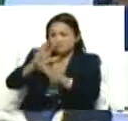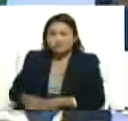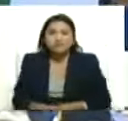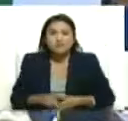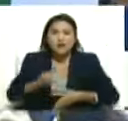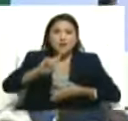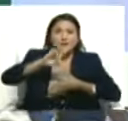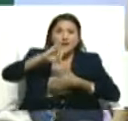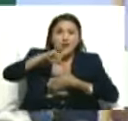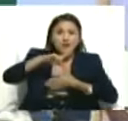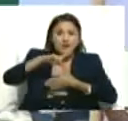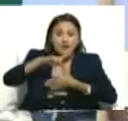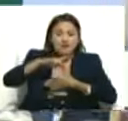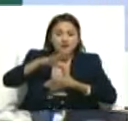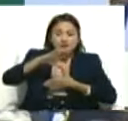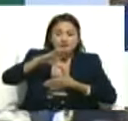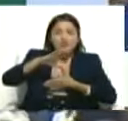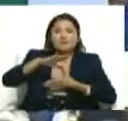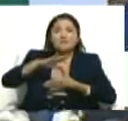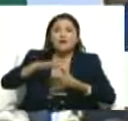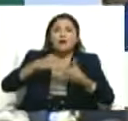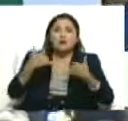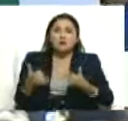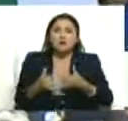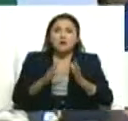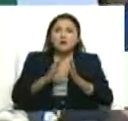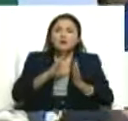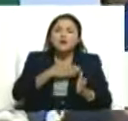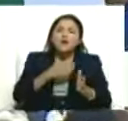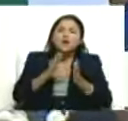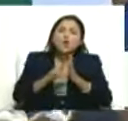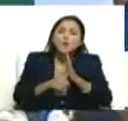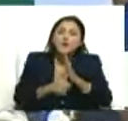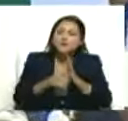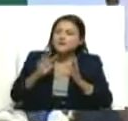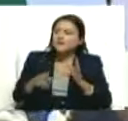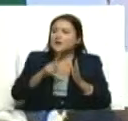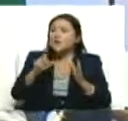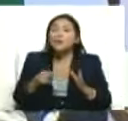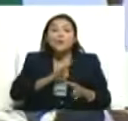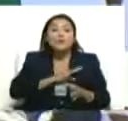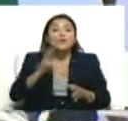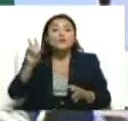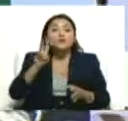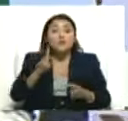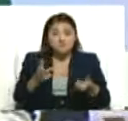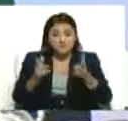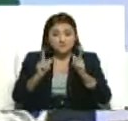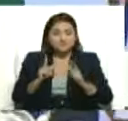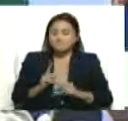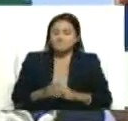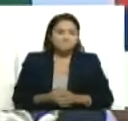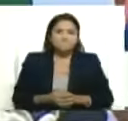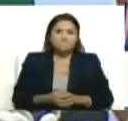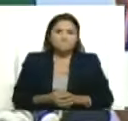América. Y ahora quieren robarse un territorio que es de Venezuela. No lo vamos a permitir.